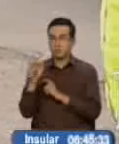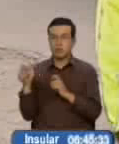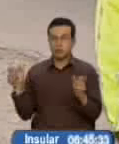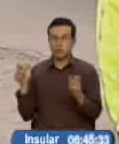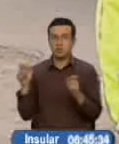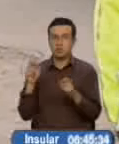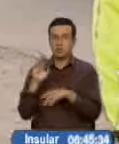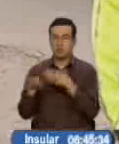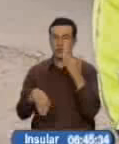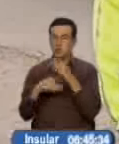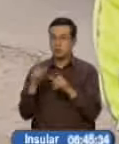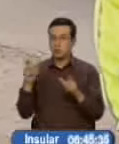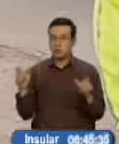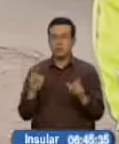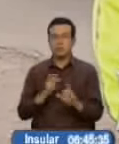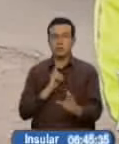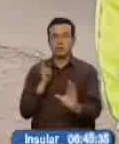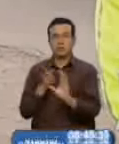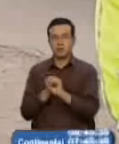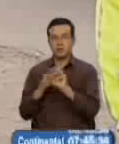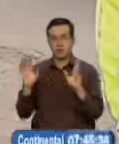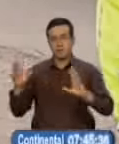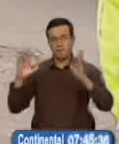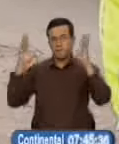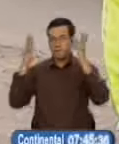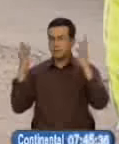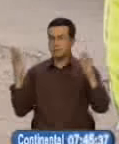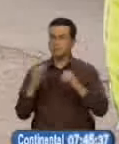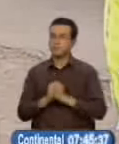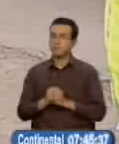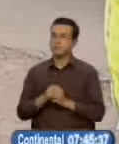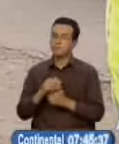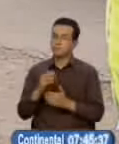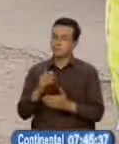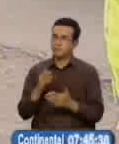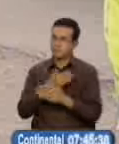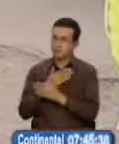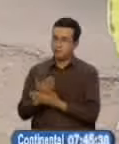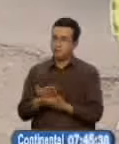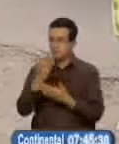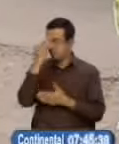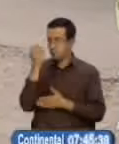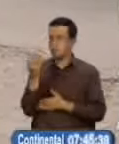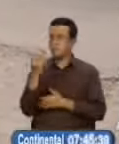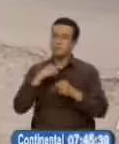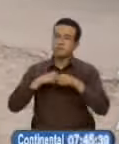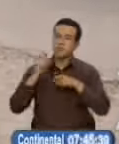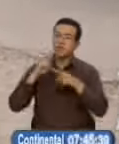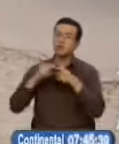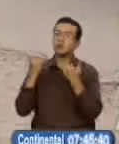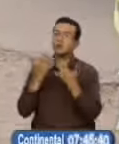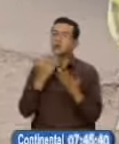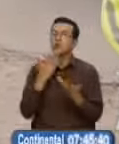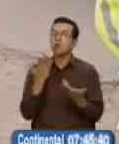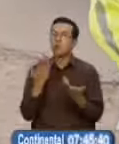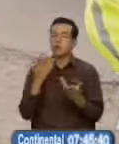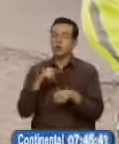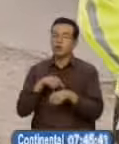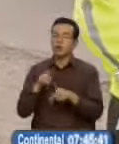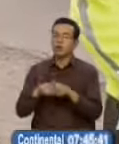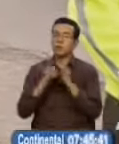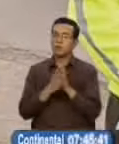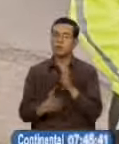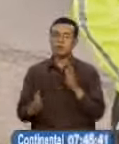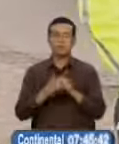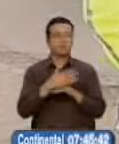física de todos quienes seremos parte de esta gran fiesta. Coronel, bienvenido, buenos días, ¿cómo está el operativo hasta el momento desarrollándose y desde qué hora?